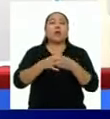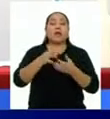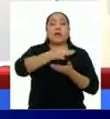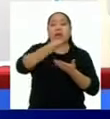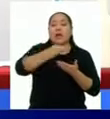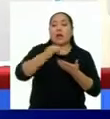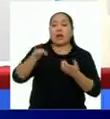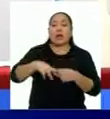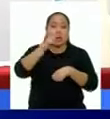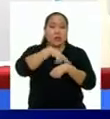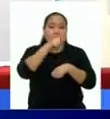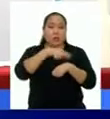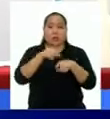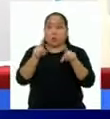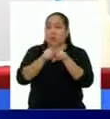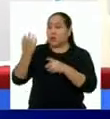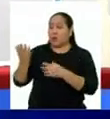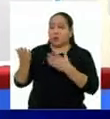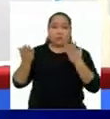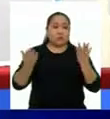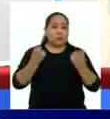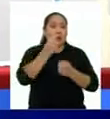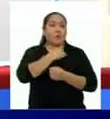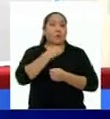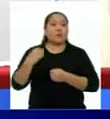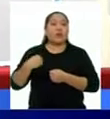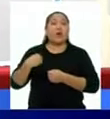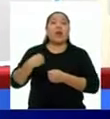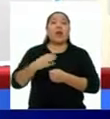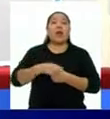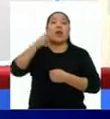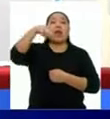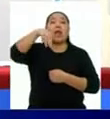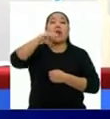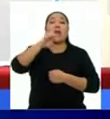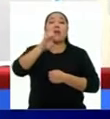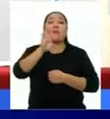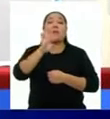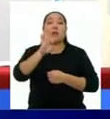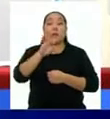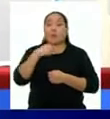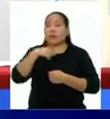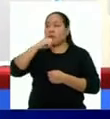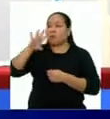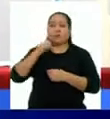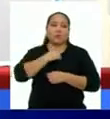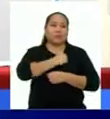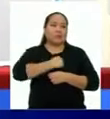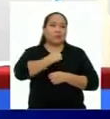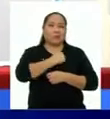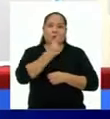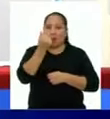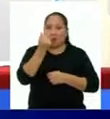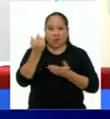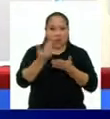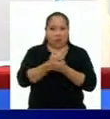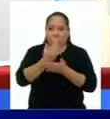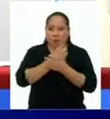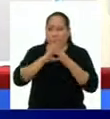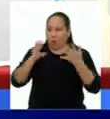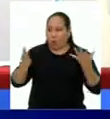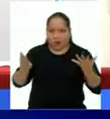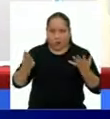regionales, incluso a mis colegas ministros, el MEF le ha dicho: no tenemos plata nueva, no tenemos plata además de la